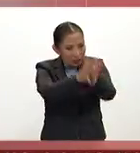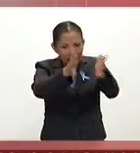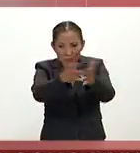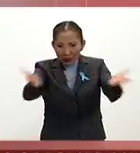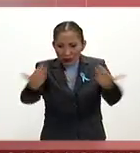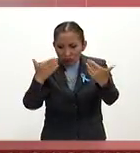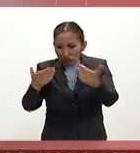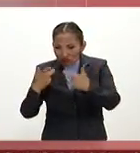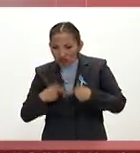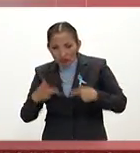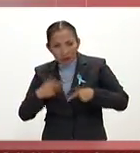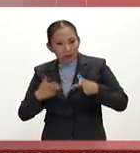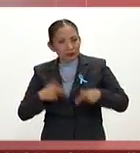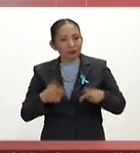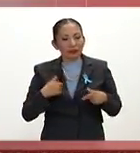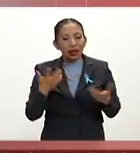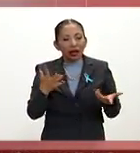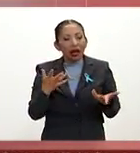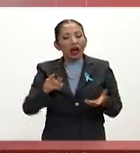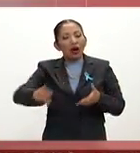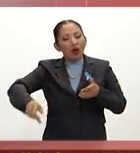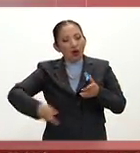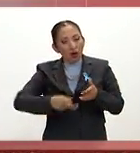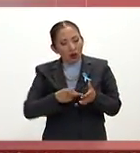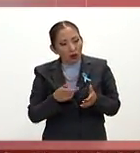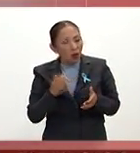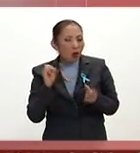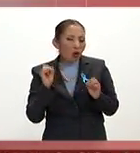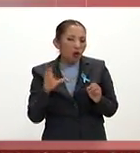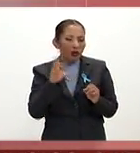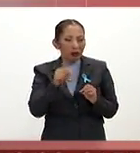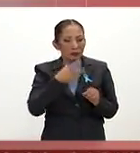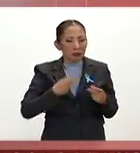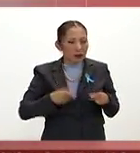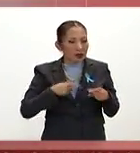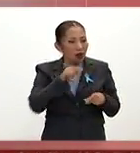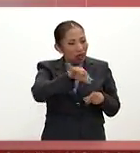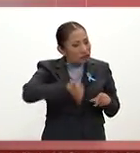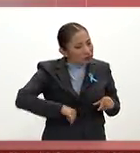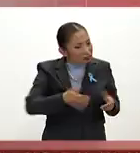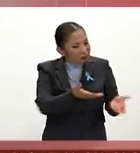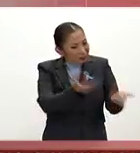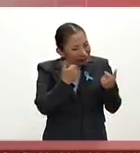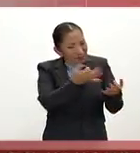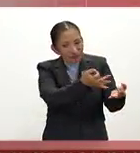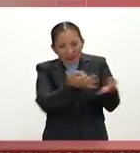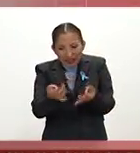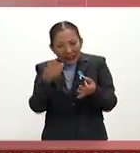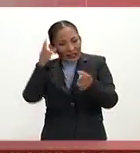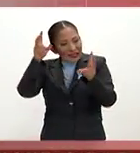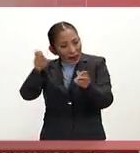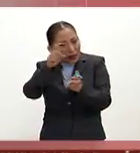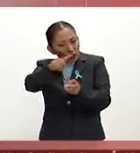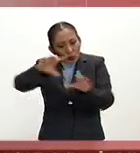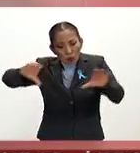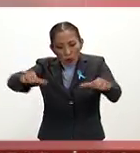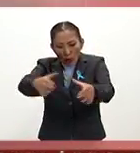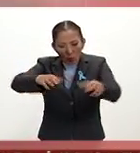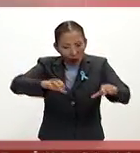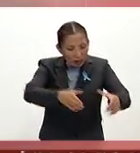participación ciudadana, que volver a que los ciudadanos se interesen por los temas de su